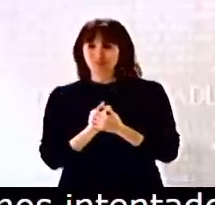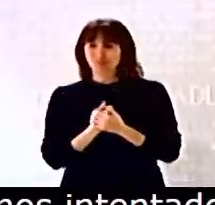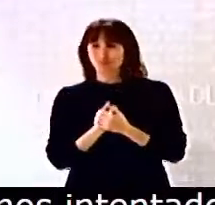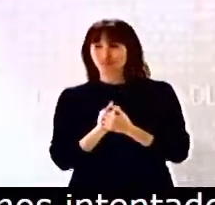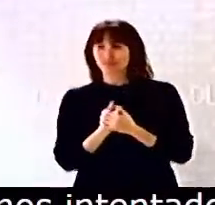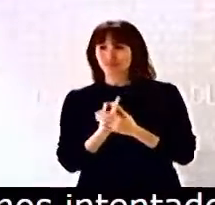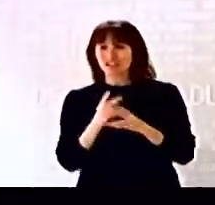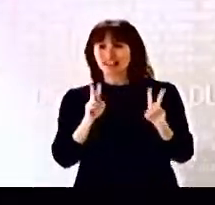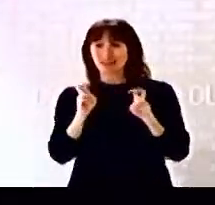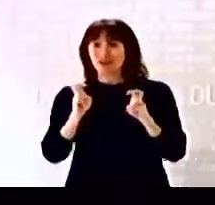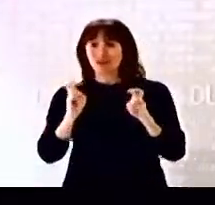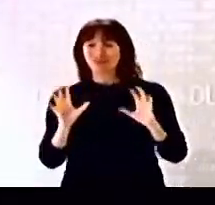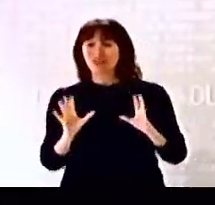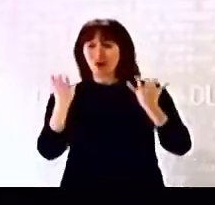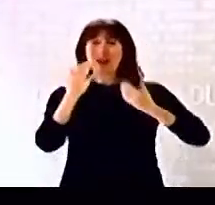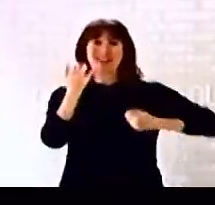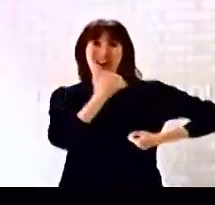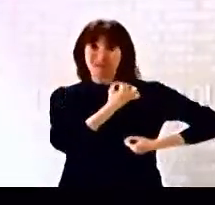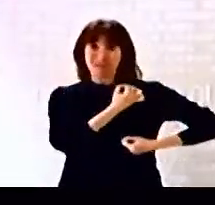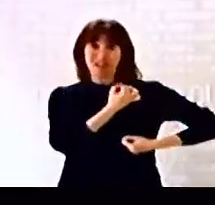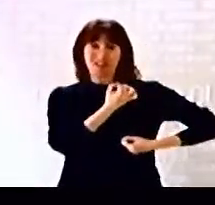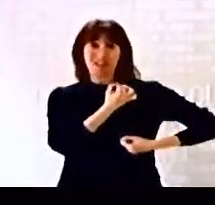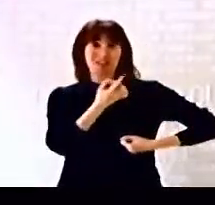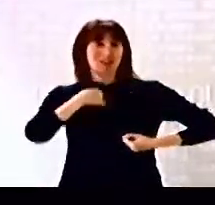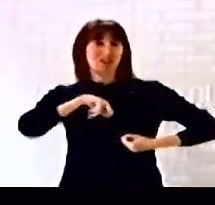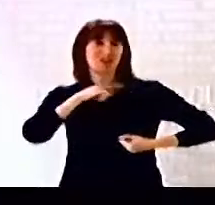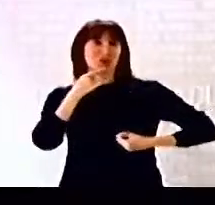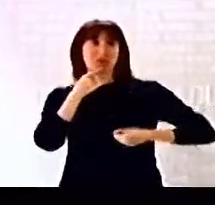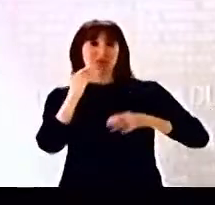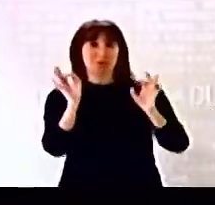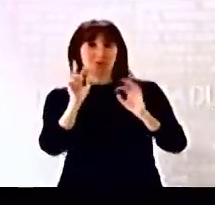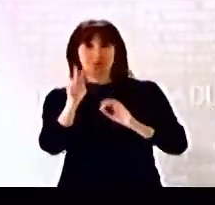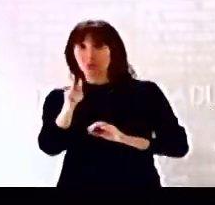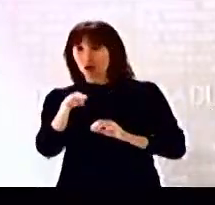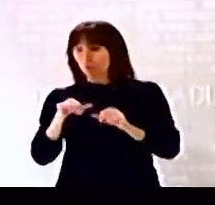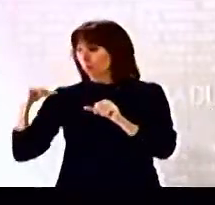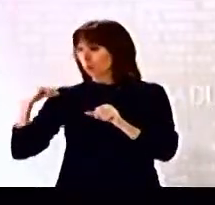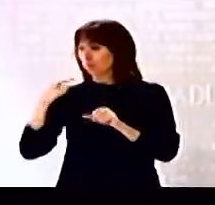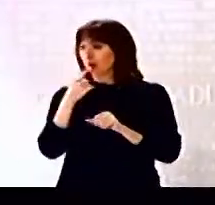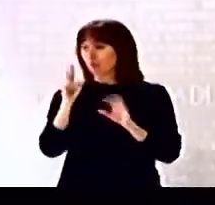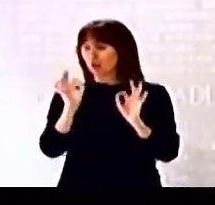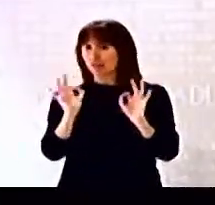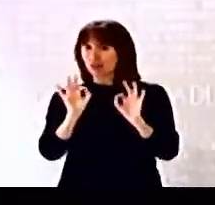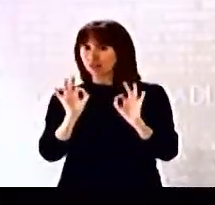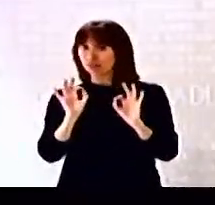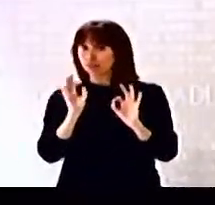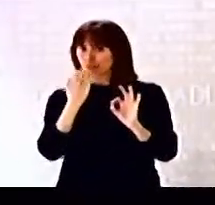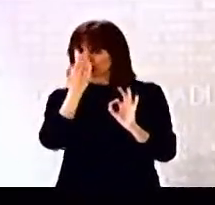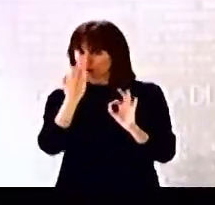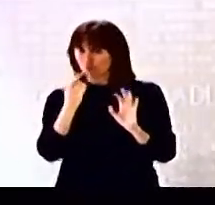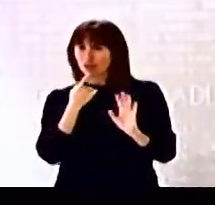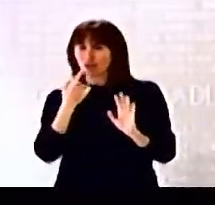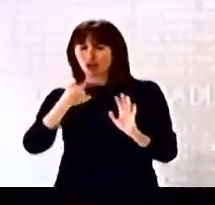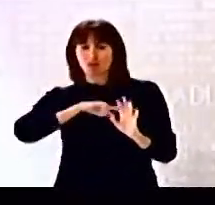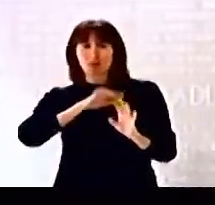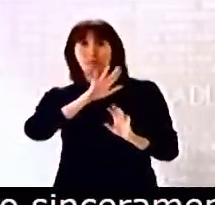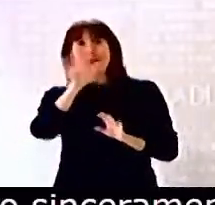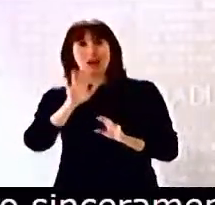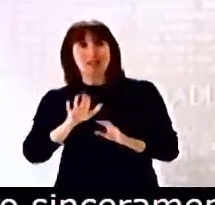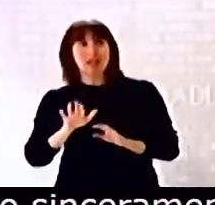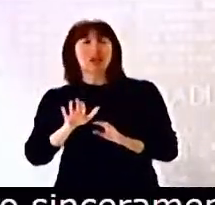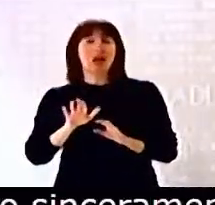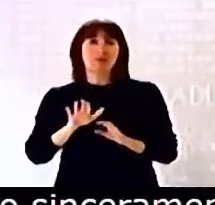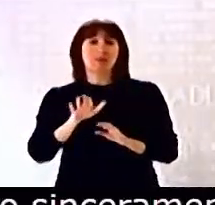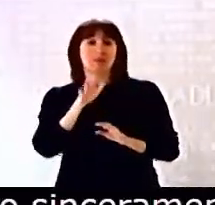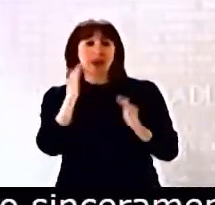Lo de salvar la Navidad, yo creo que no lo dijimos en ningún momento, sinceramente. Nos parecía que en